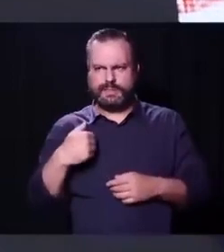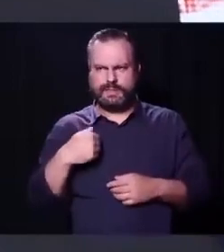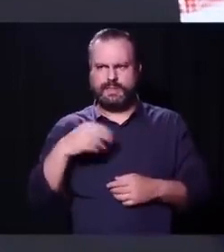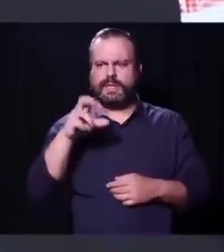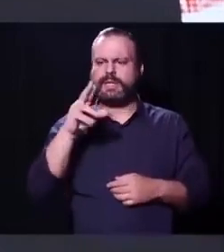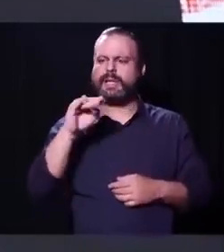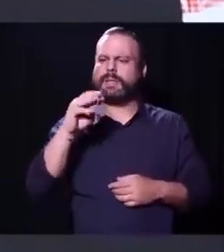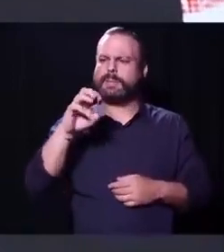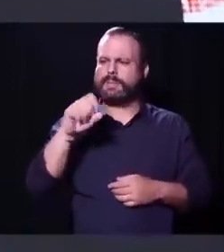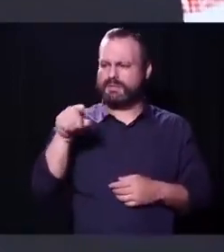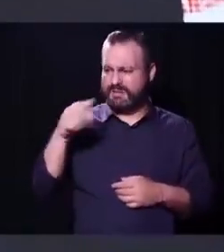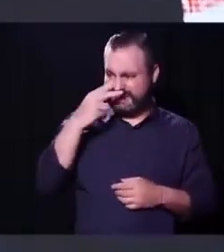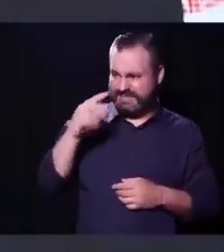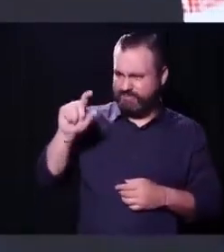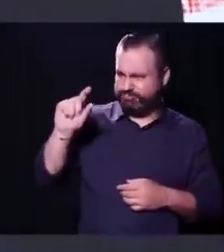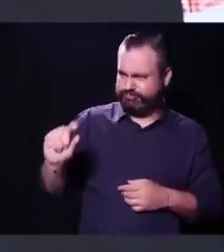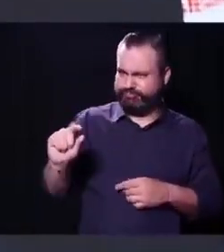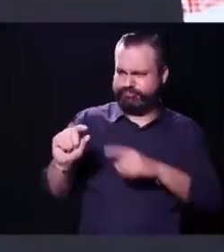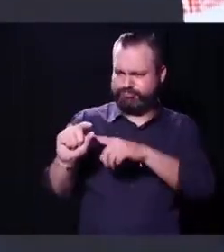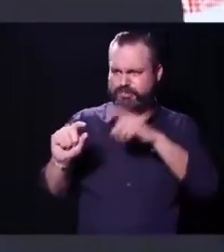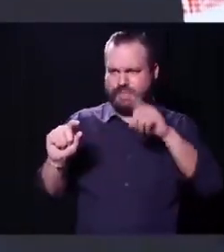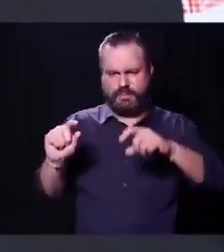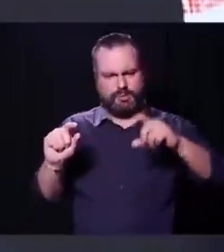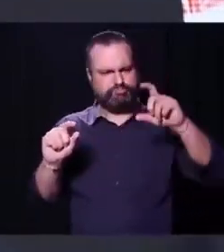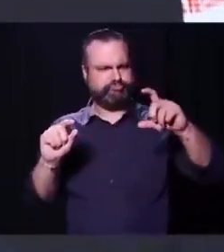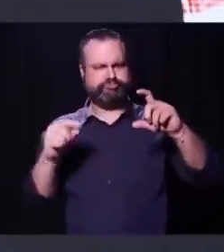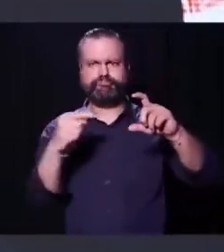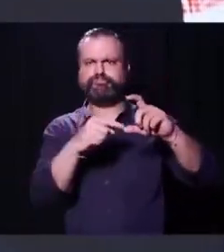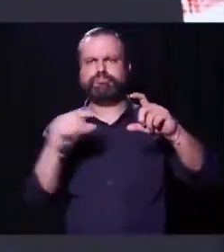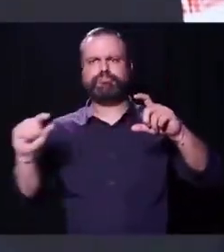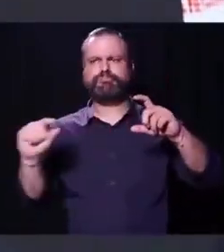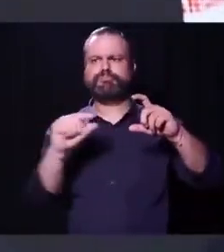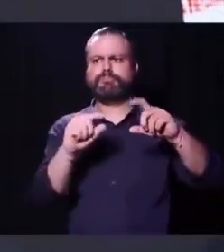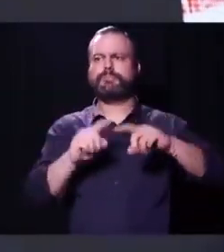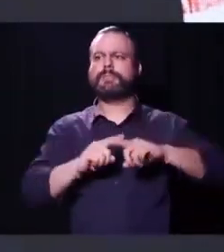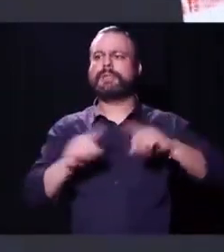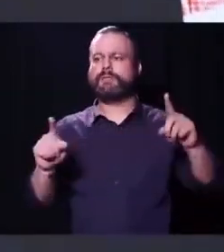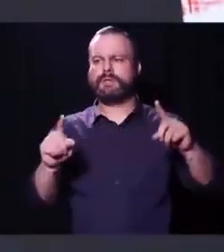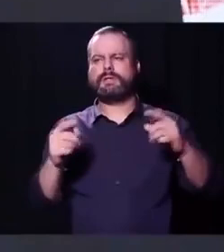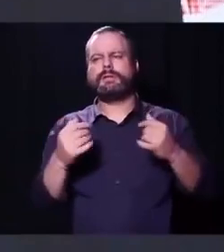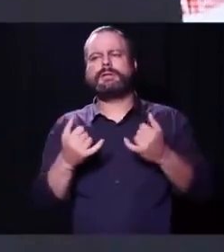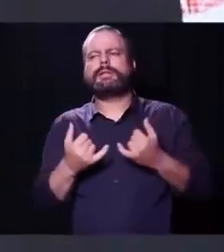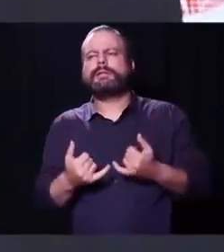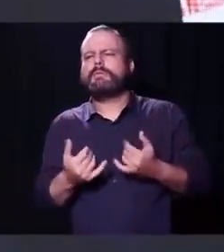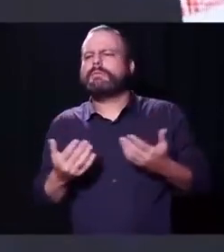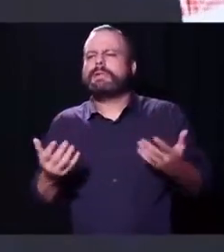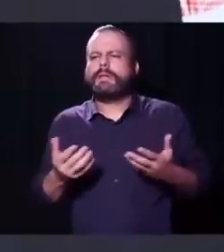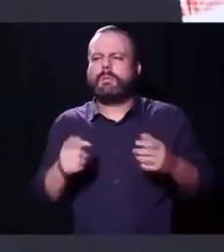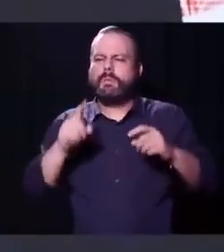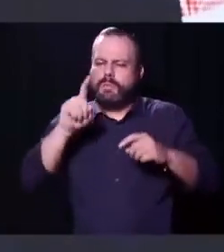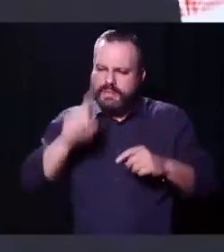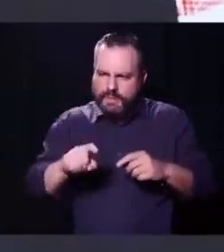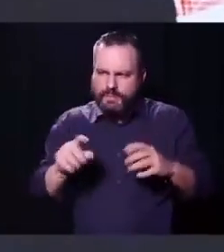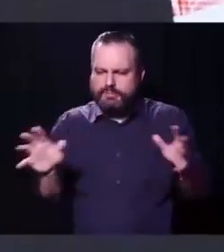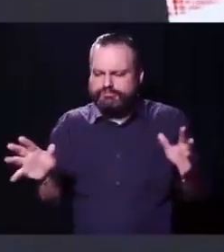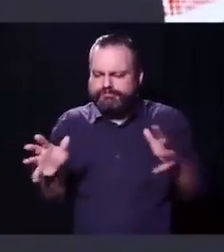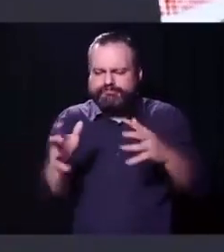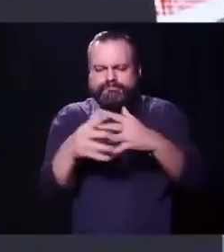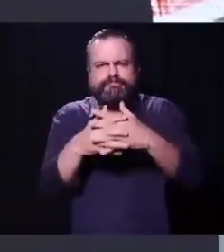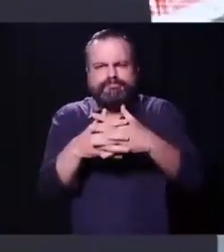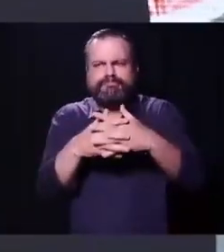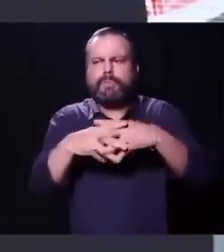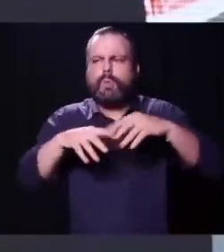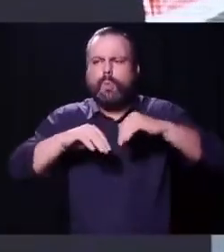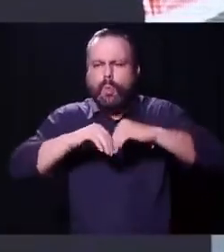tecnología. Ambas fallan en Panamá. Entonces tenemos que fortalecer esa relación con esos países amigos,